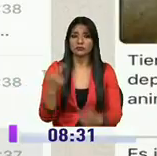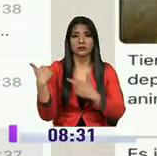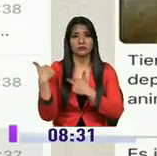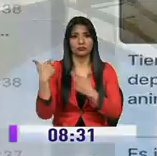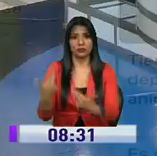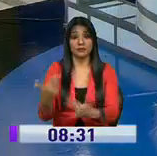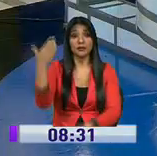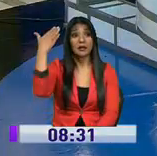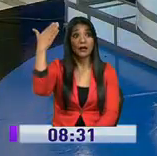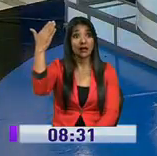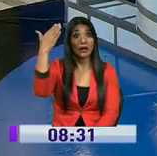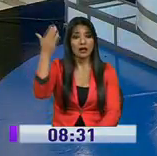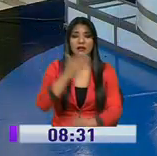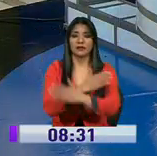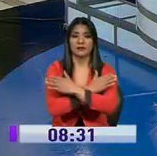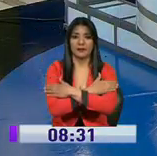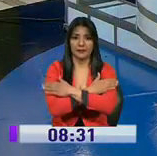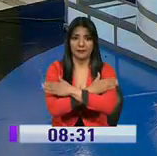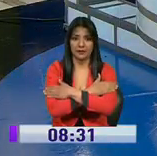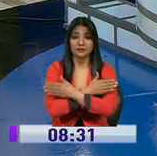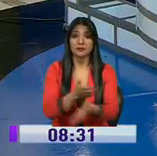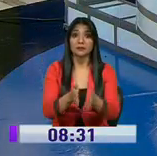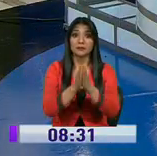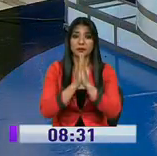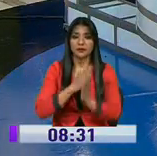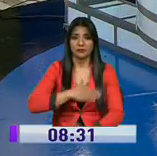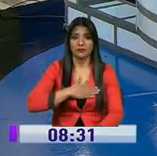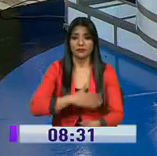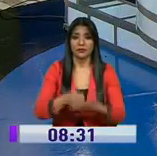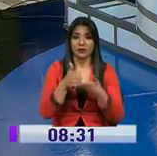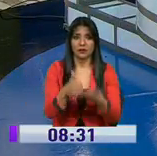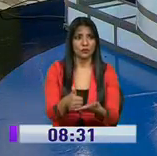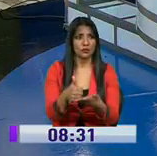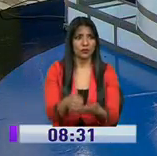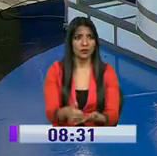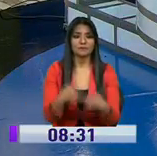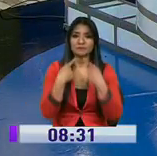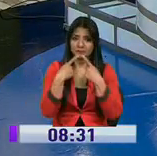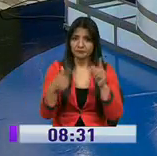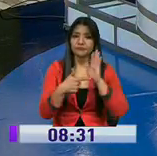alcalde, a propósito, quiero mandar un abrazo al alcalde. Nos ha pedido que, por favor, le ayudemos con un reportaje. Lo vamos a hacer.